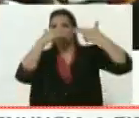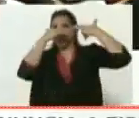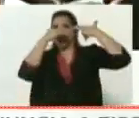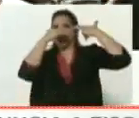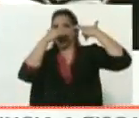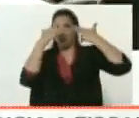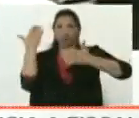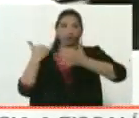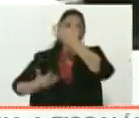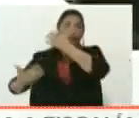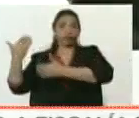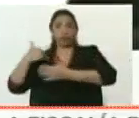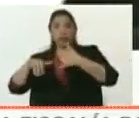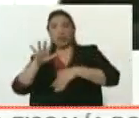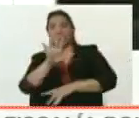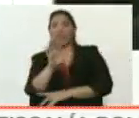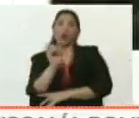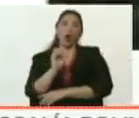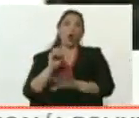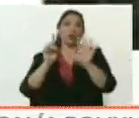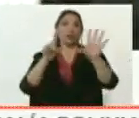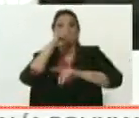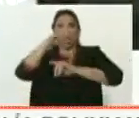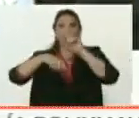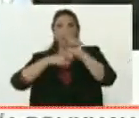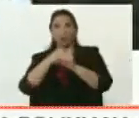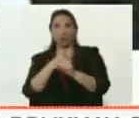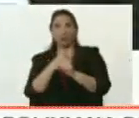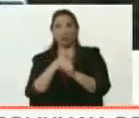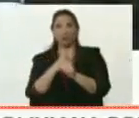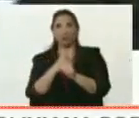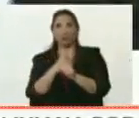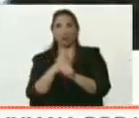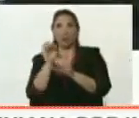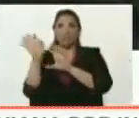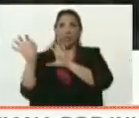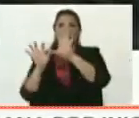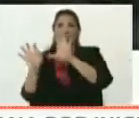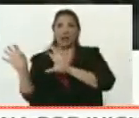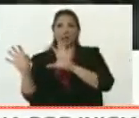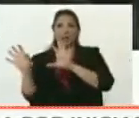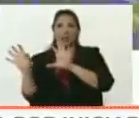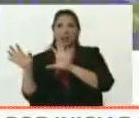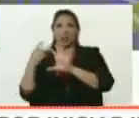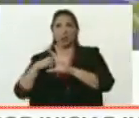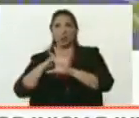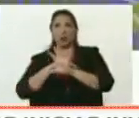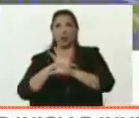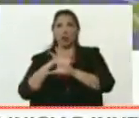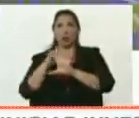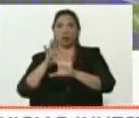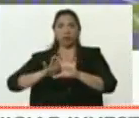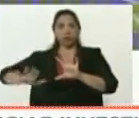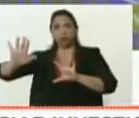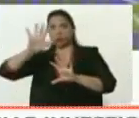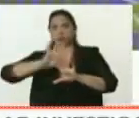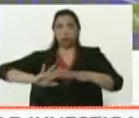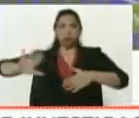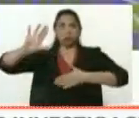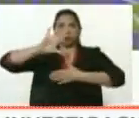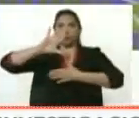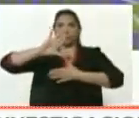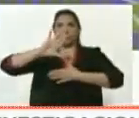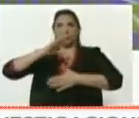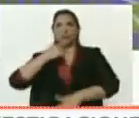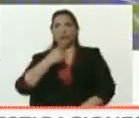hace apenas 5 o 6 años a países en nuestro continente, decía el